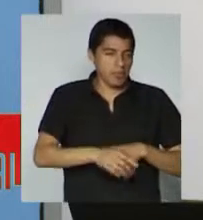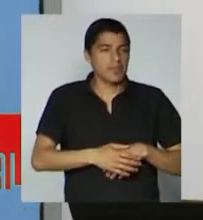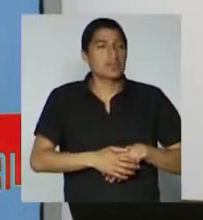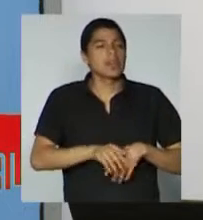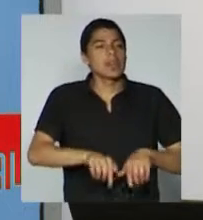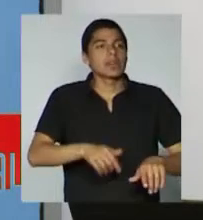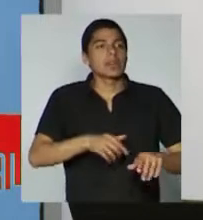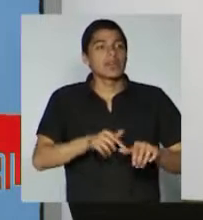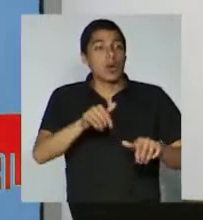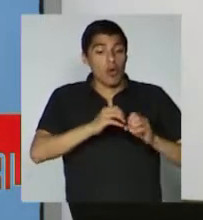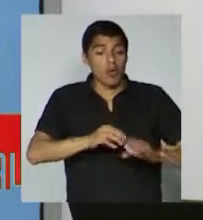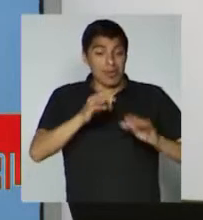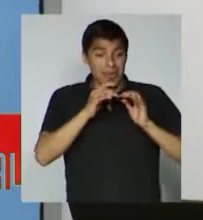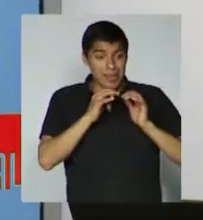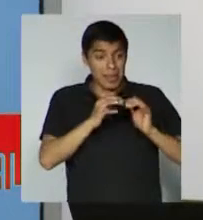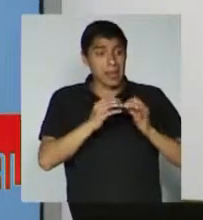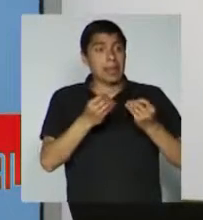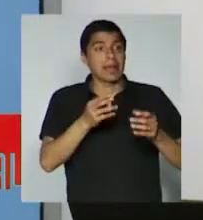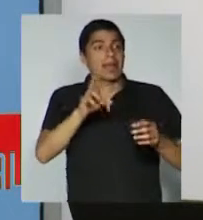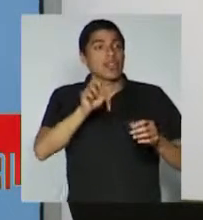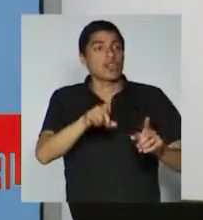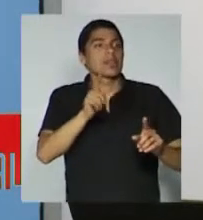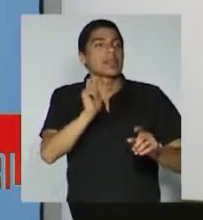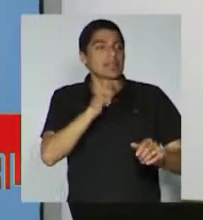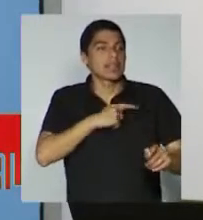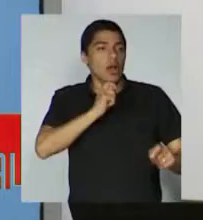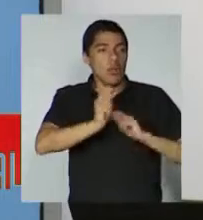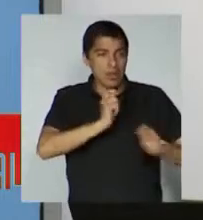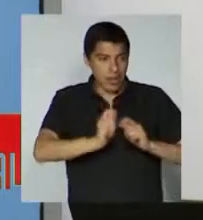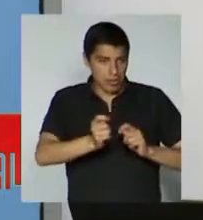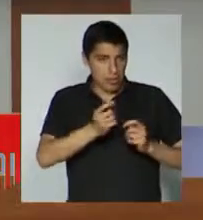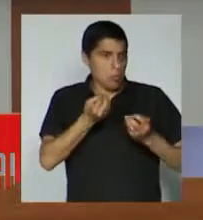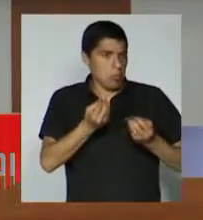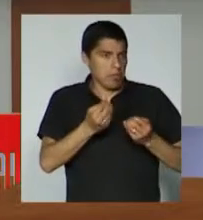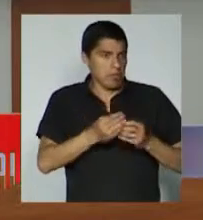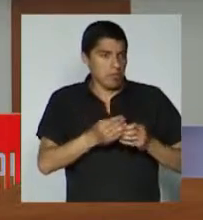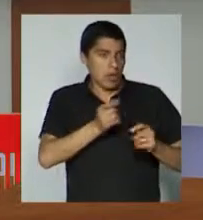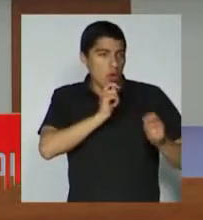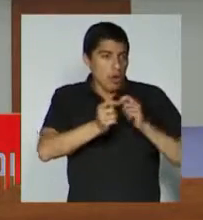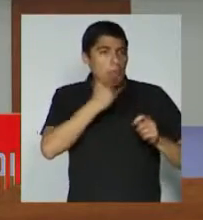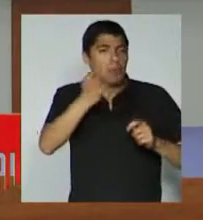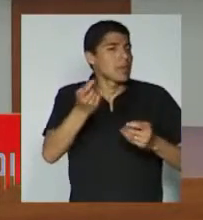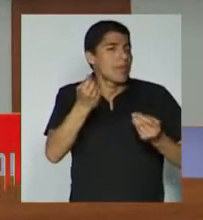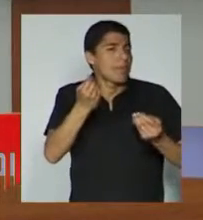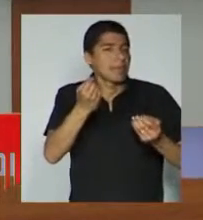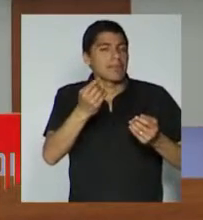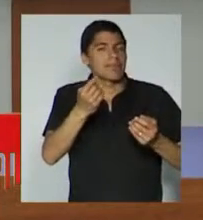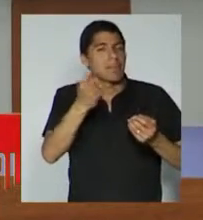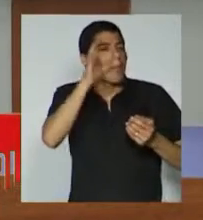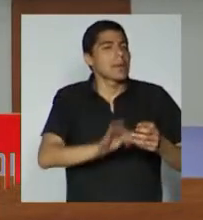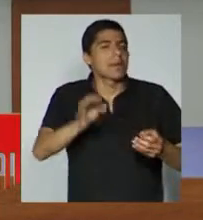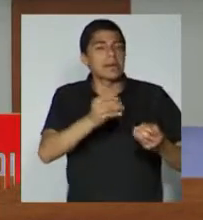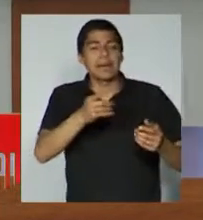se puso muy en debate y en discusión el rol del encuestador hoy, por lo que pasó, ¿no? Como encuestador te pregunto qué opinás. Mirá,